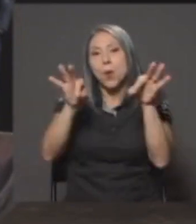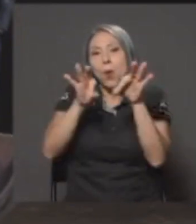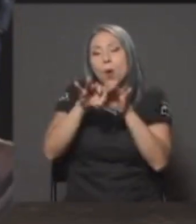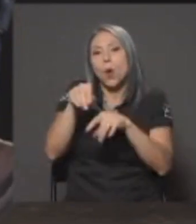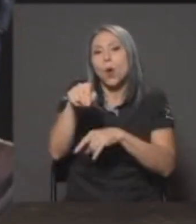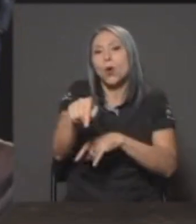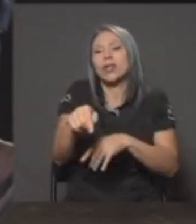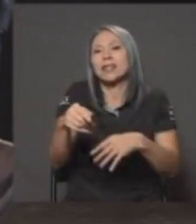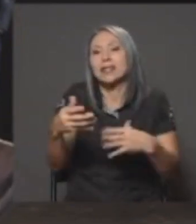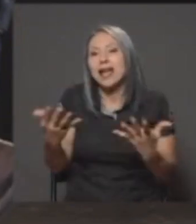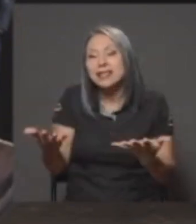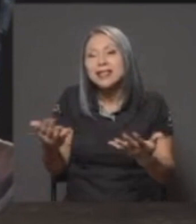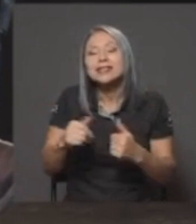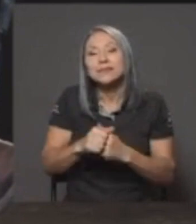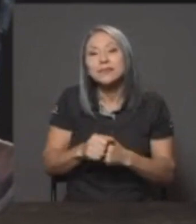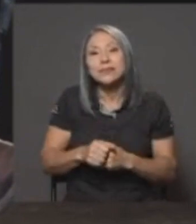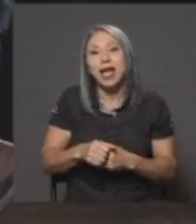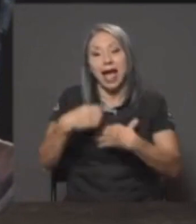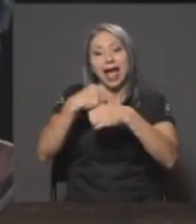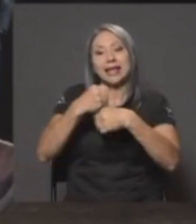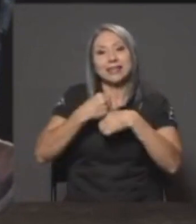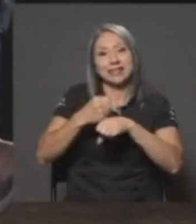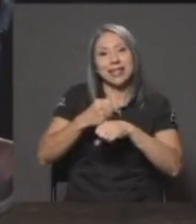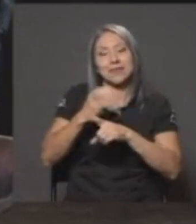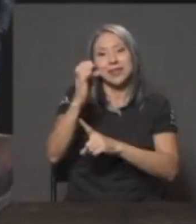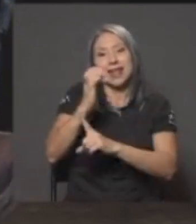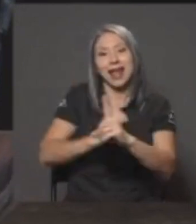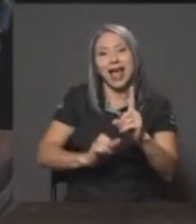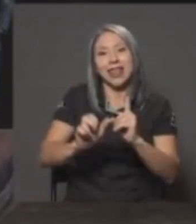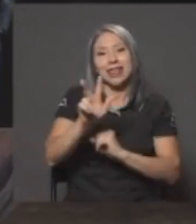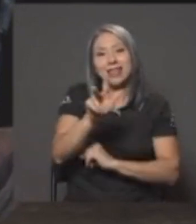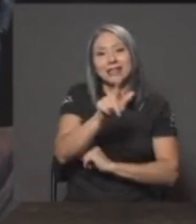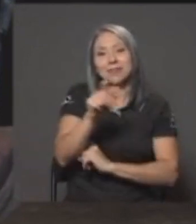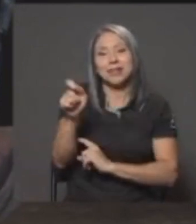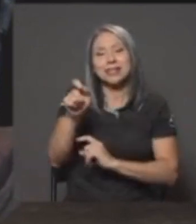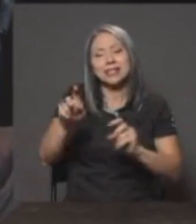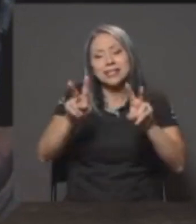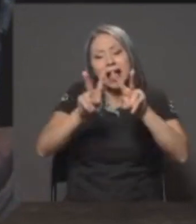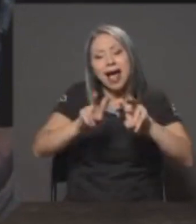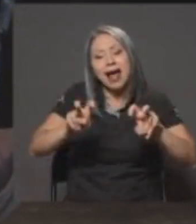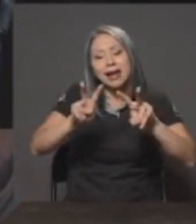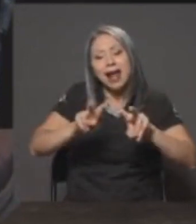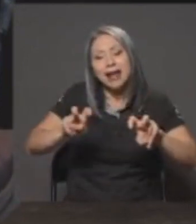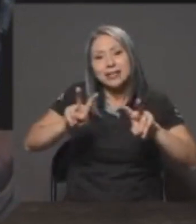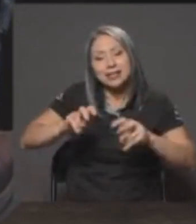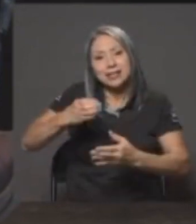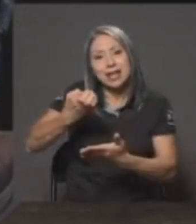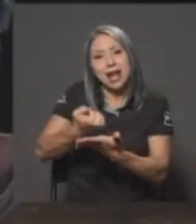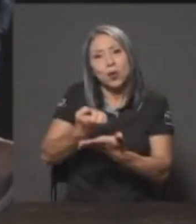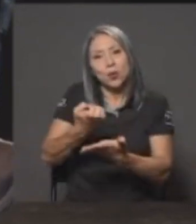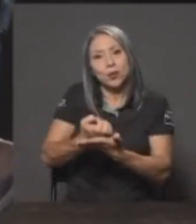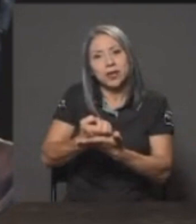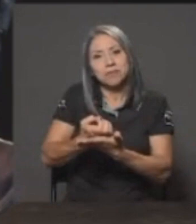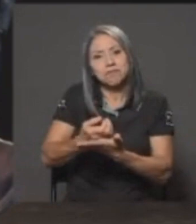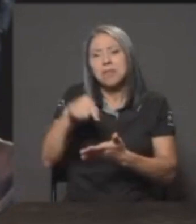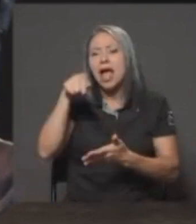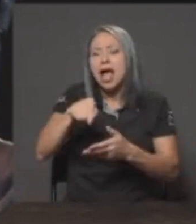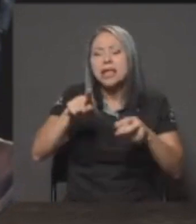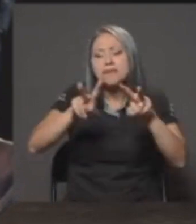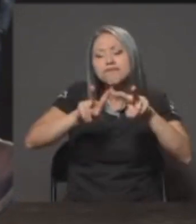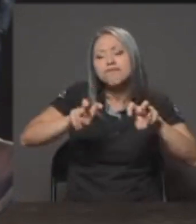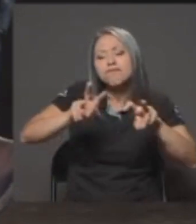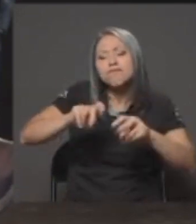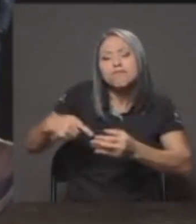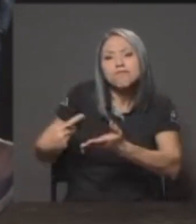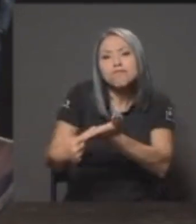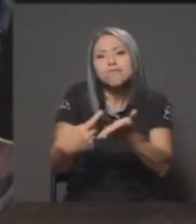instituto es sacar este análisis trimestral de la economía, en donde analizamos cómo está la